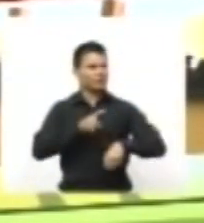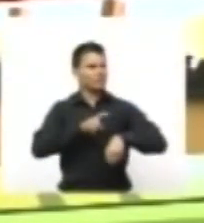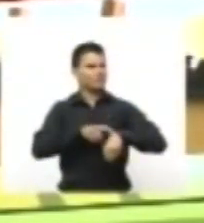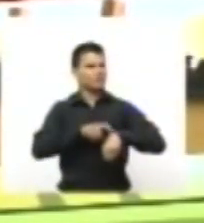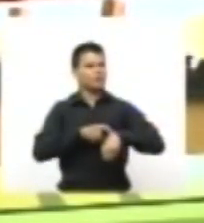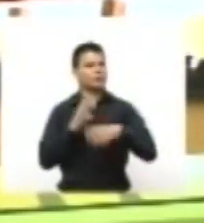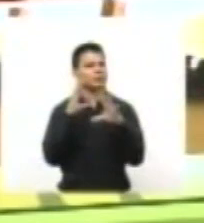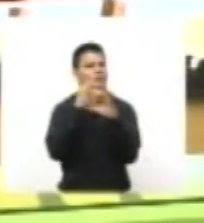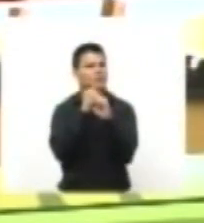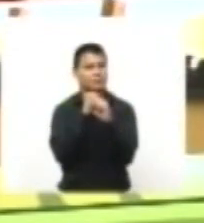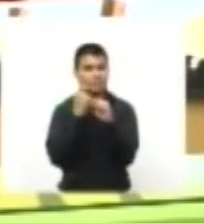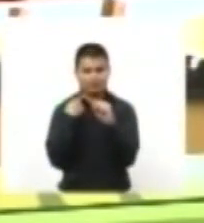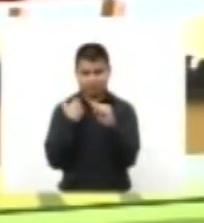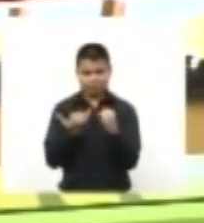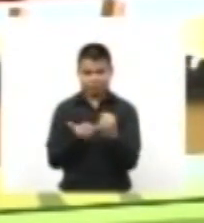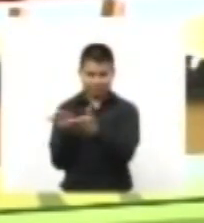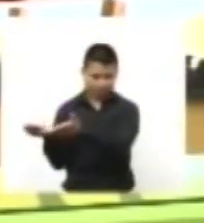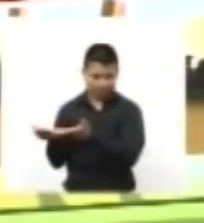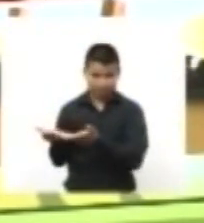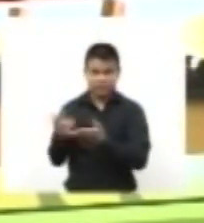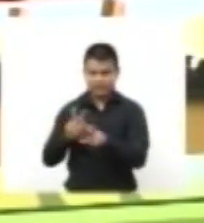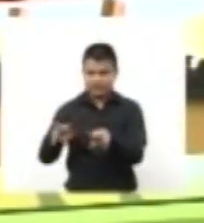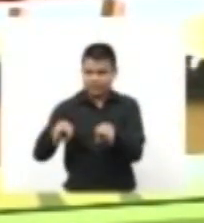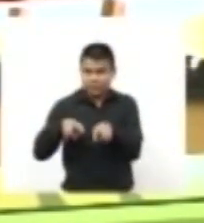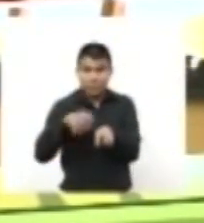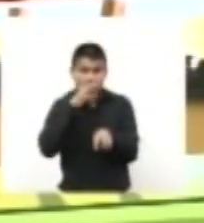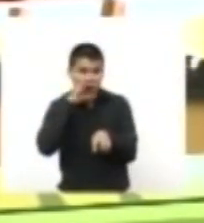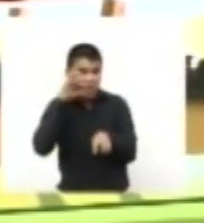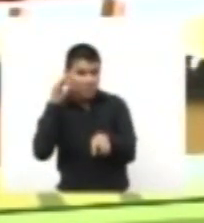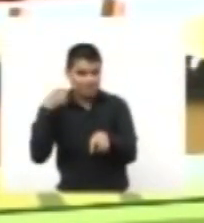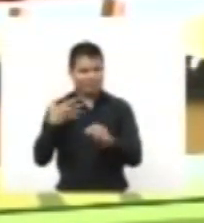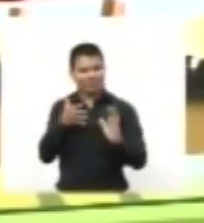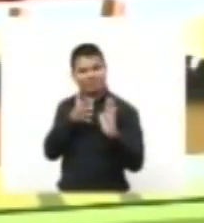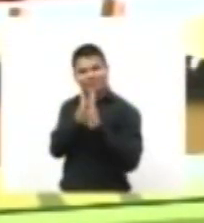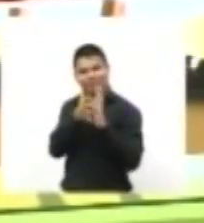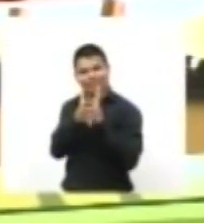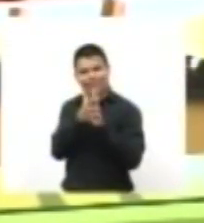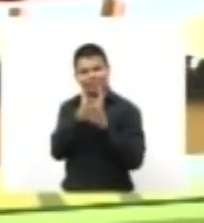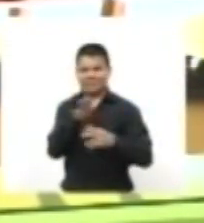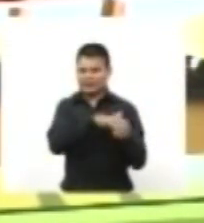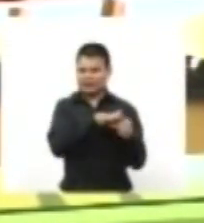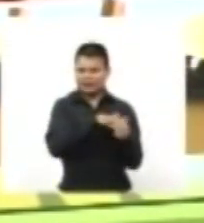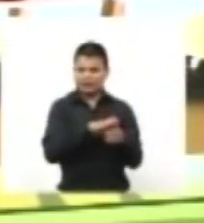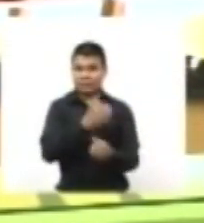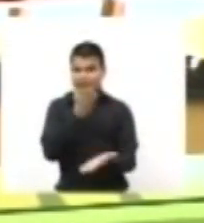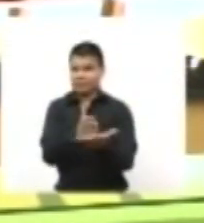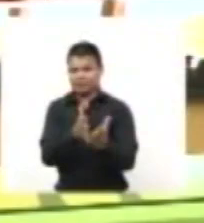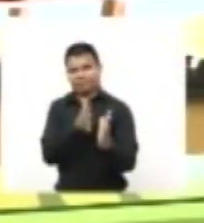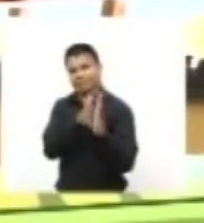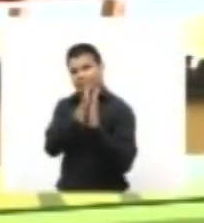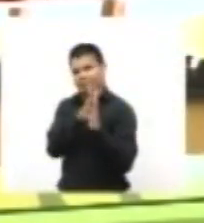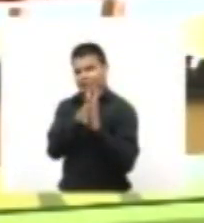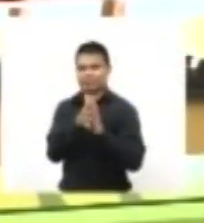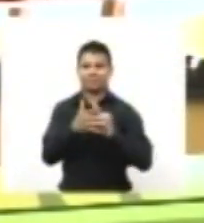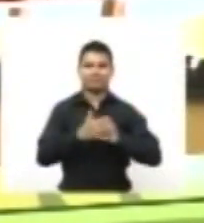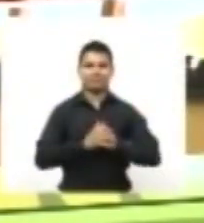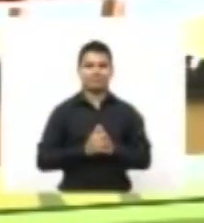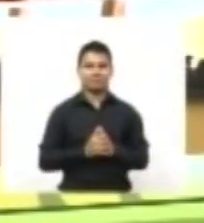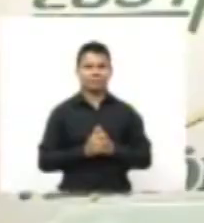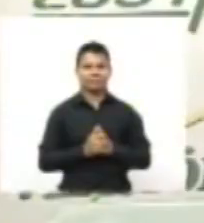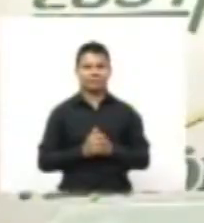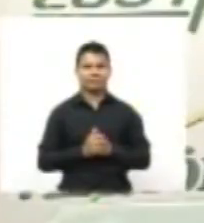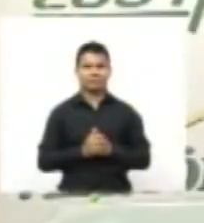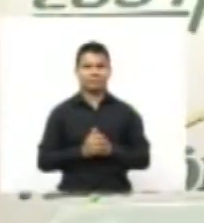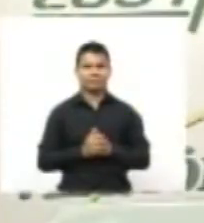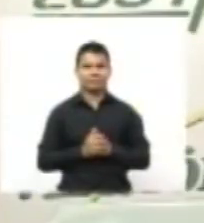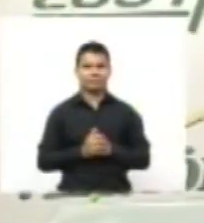damos paso a nuestro compañero Jason Barandica, quien tiene otros hechos importantes del día aquí en Las Noticias. Jason, buenas noches, lo vemos y lo escuchamos. Adelante. Muy buenas